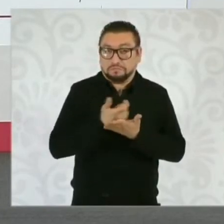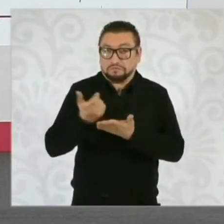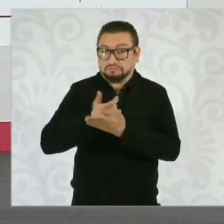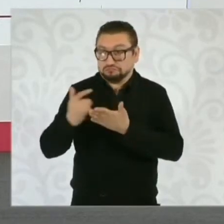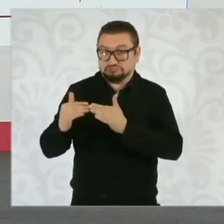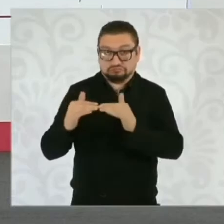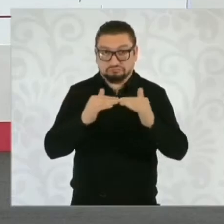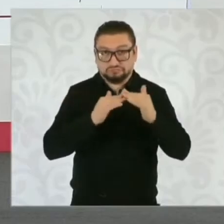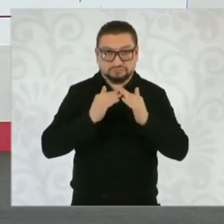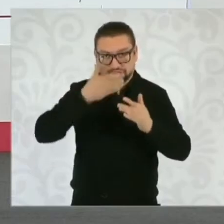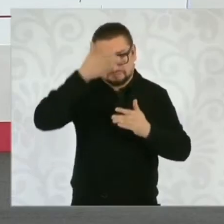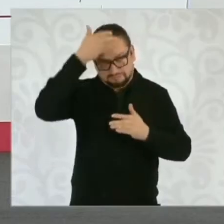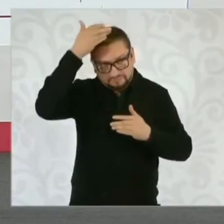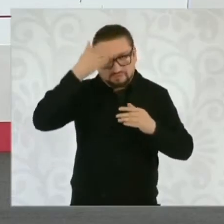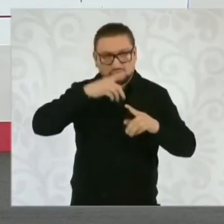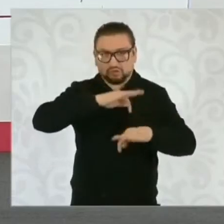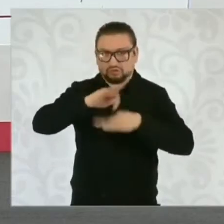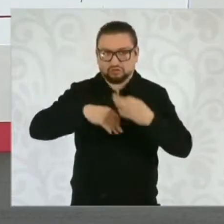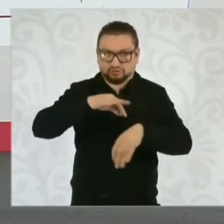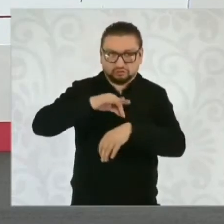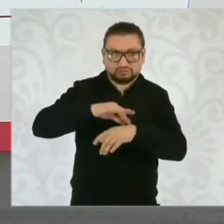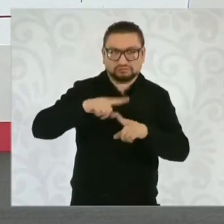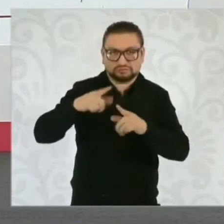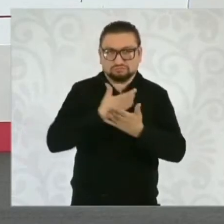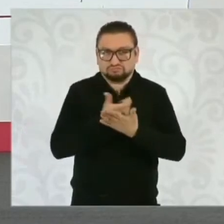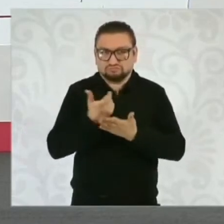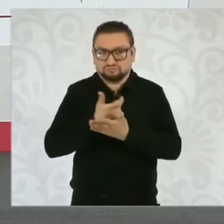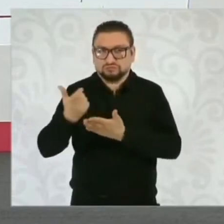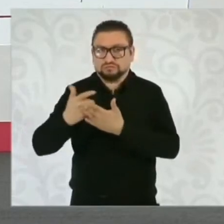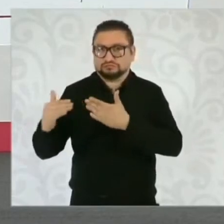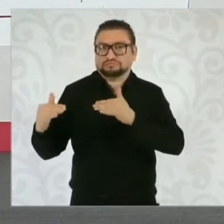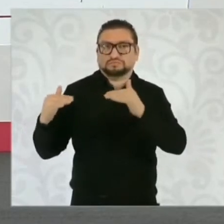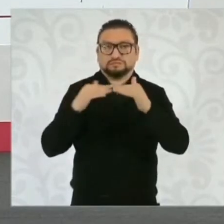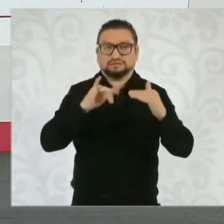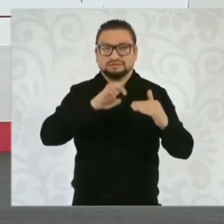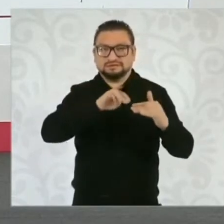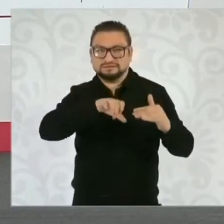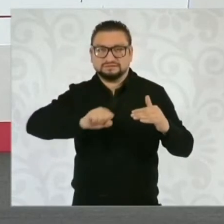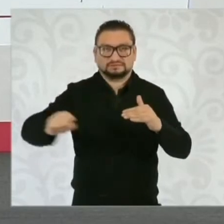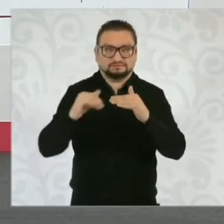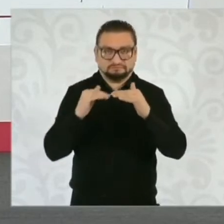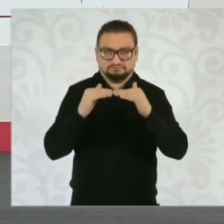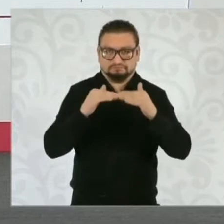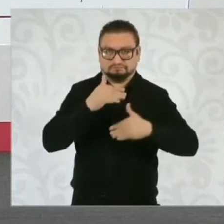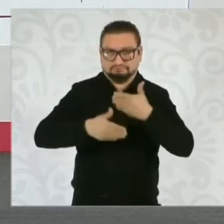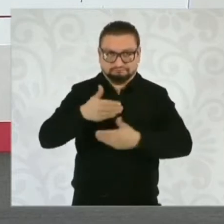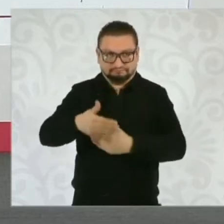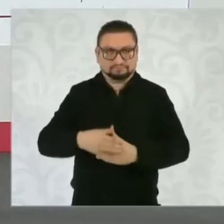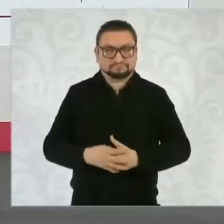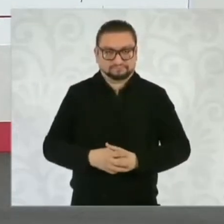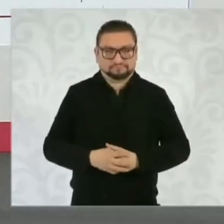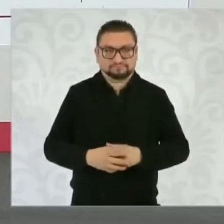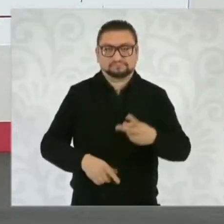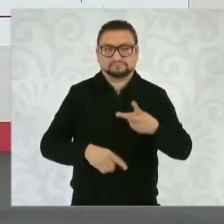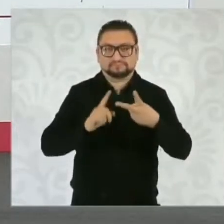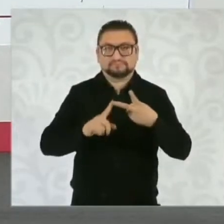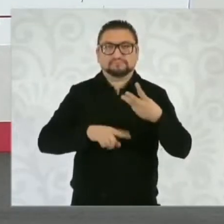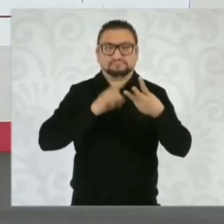personal médico y de enfermería del ISSSTE con los del IMSS de forma gradual.